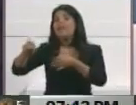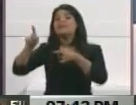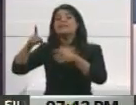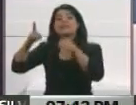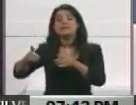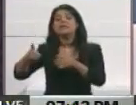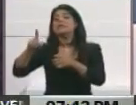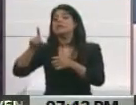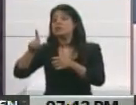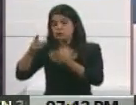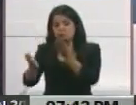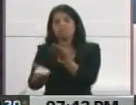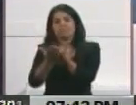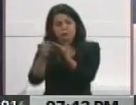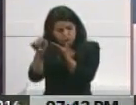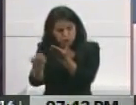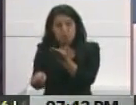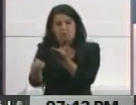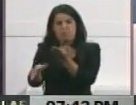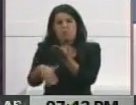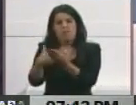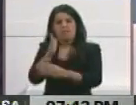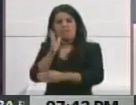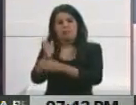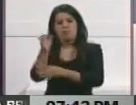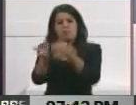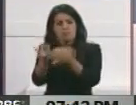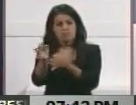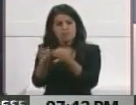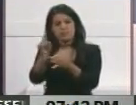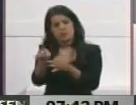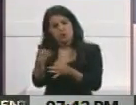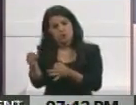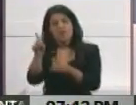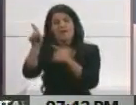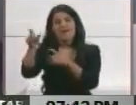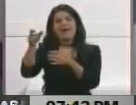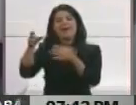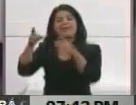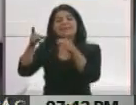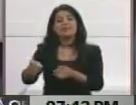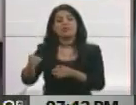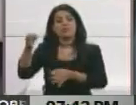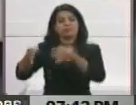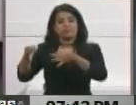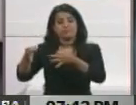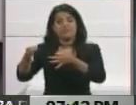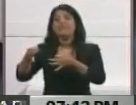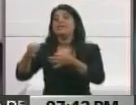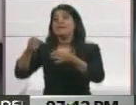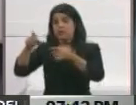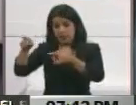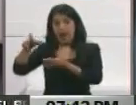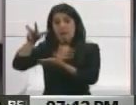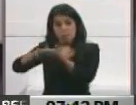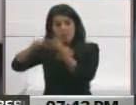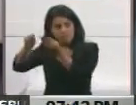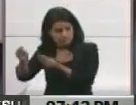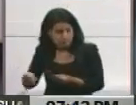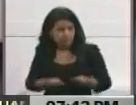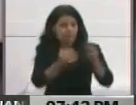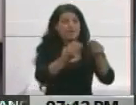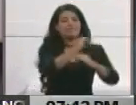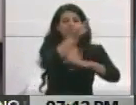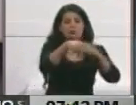procedimiento de esa naturaleza se produzca y se desarrolle y solo después es que va a la asamblea nacional